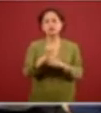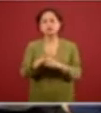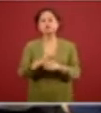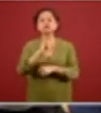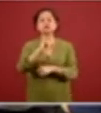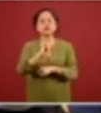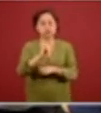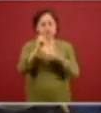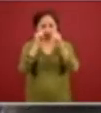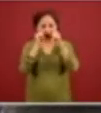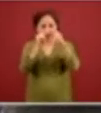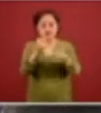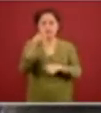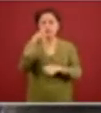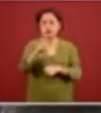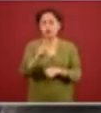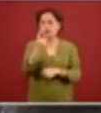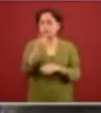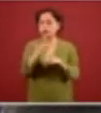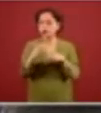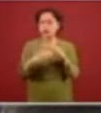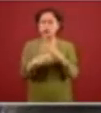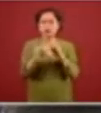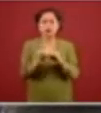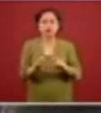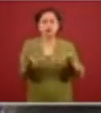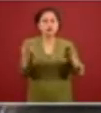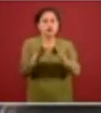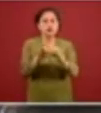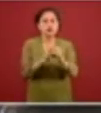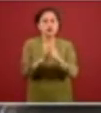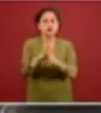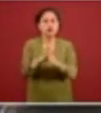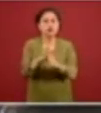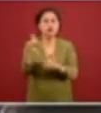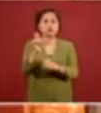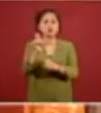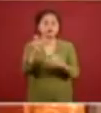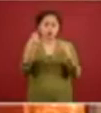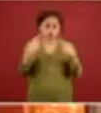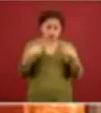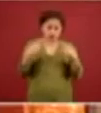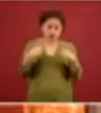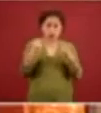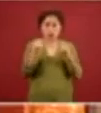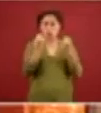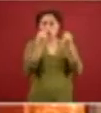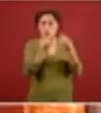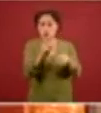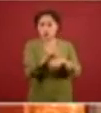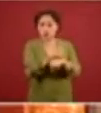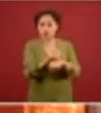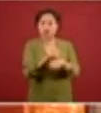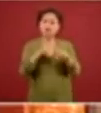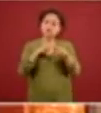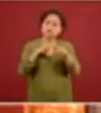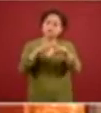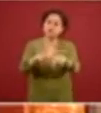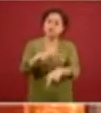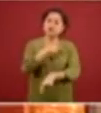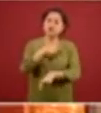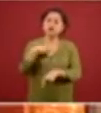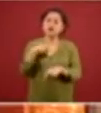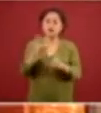muy importante. La donación de sangre debe de continuar, porque hay poblaciones de individuos